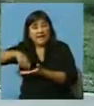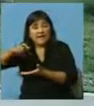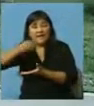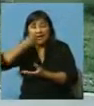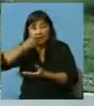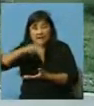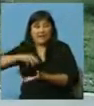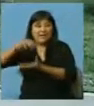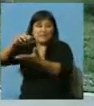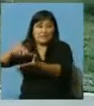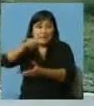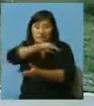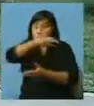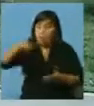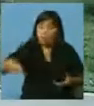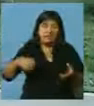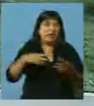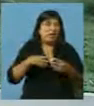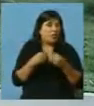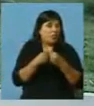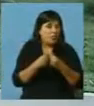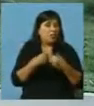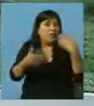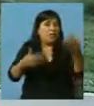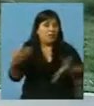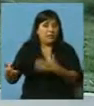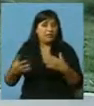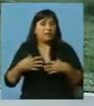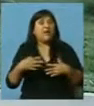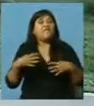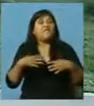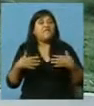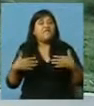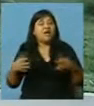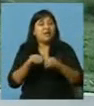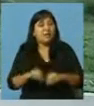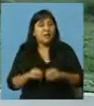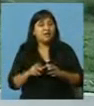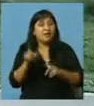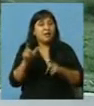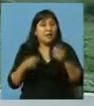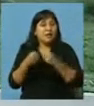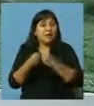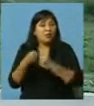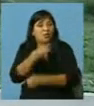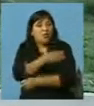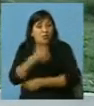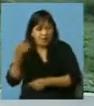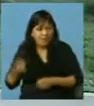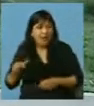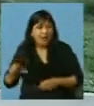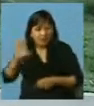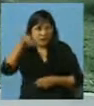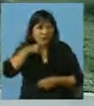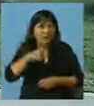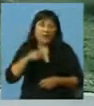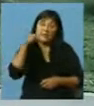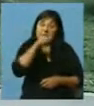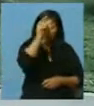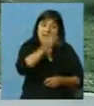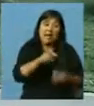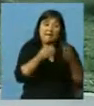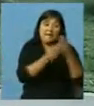la necesidad que tiene un sector muy grande de la población más carenciada de la provincia, ¿no? Si uno ve lo que hace la ministra Zarapura,